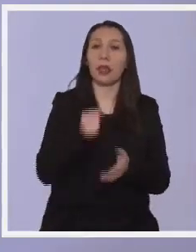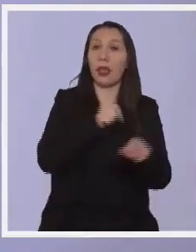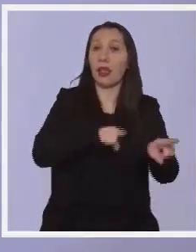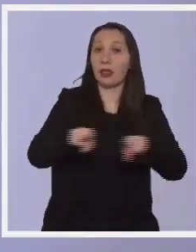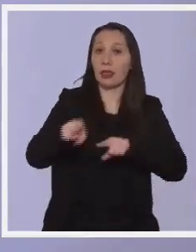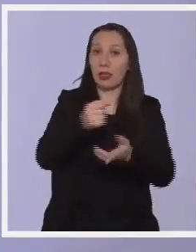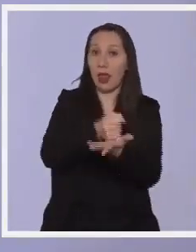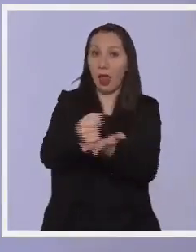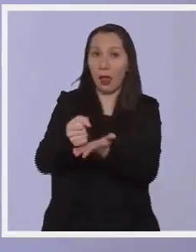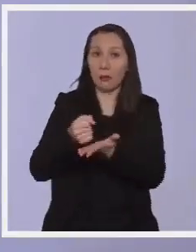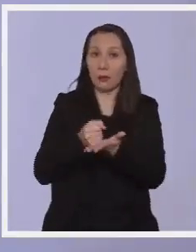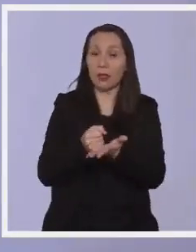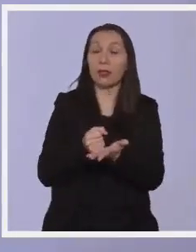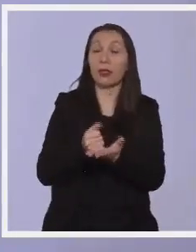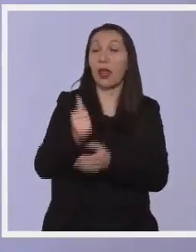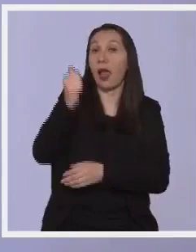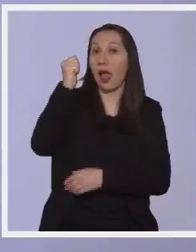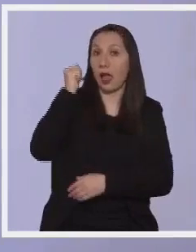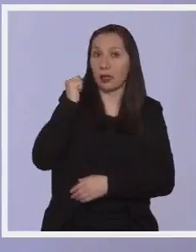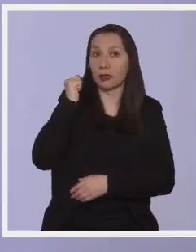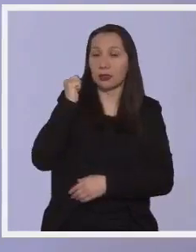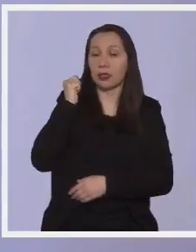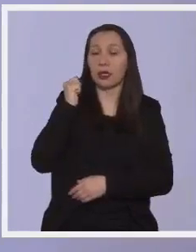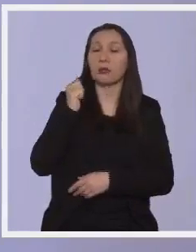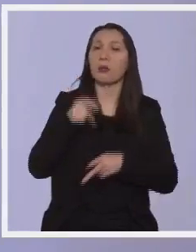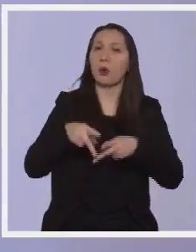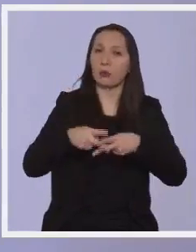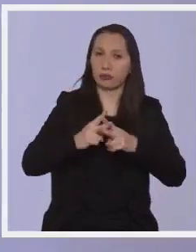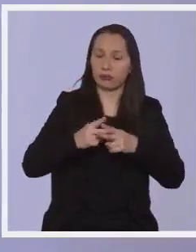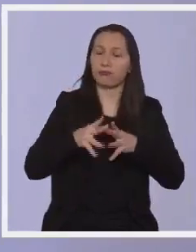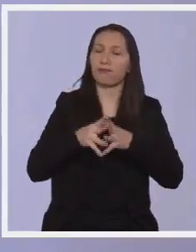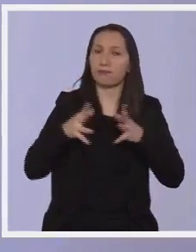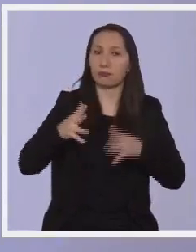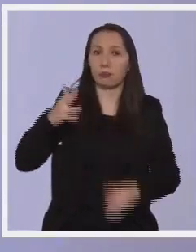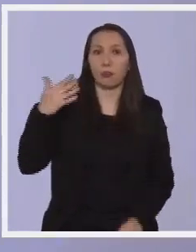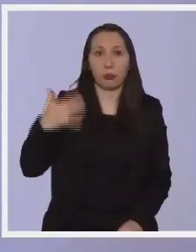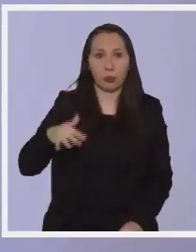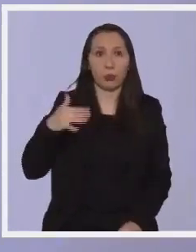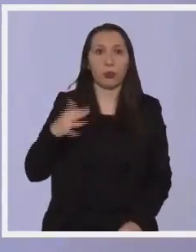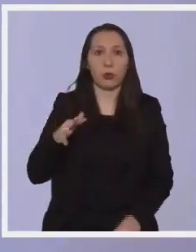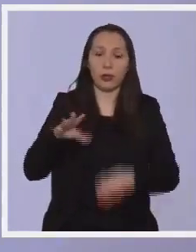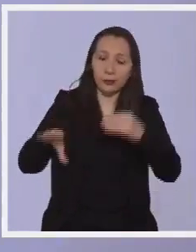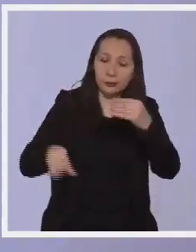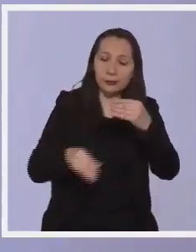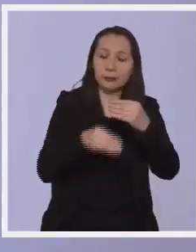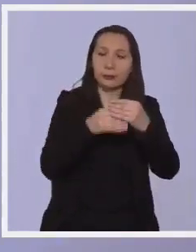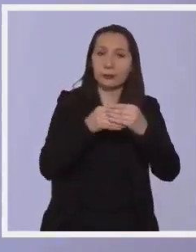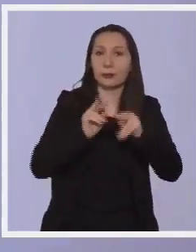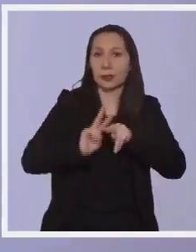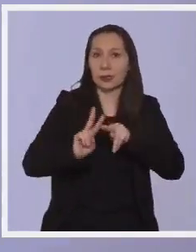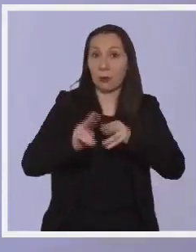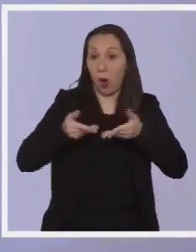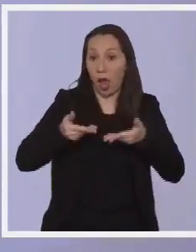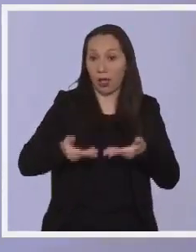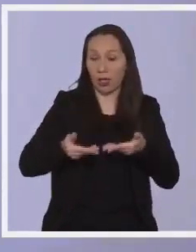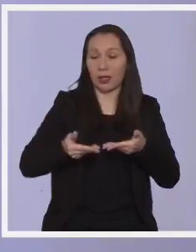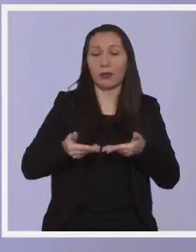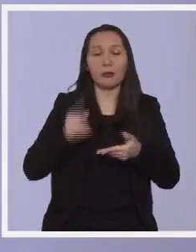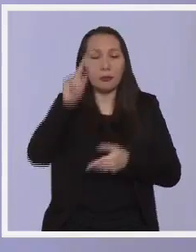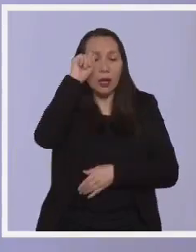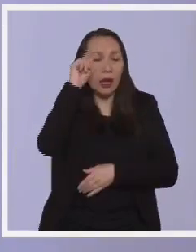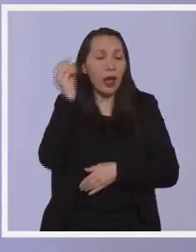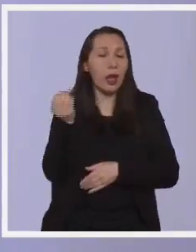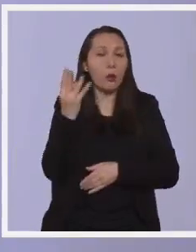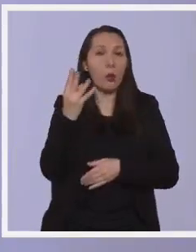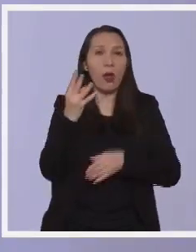tramitando, a partir de ayer, una herramienta muy importante que viene a complementar lo que estamos haciendo aquí, que es la creación